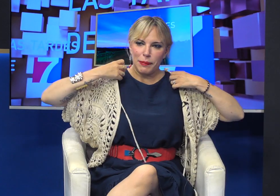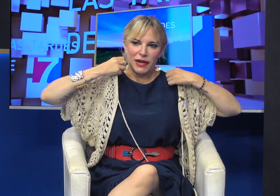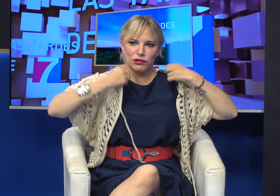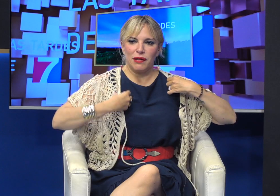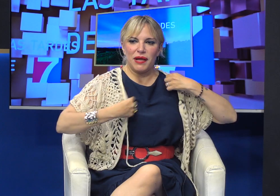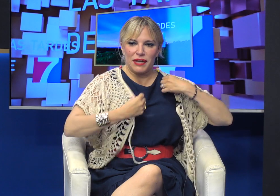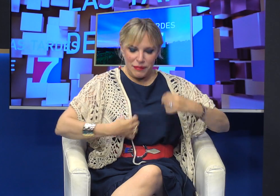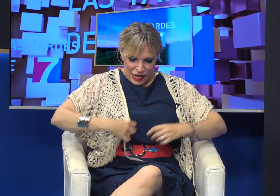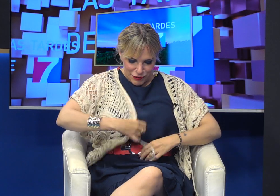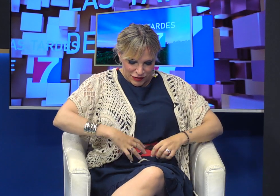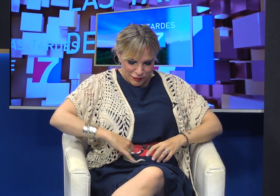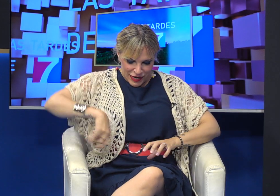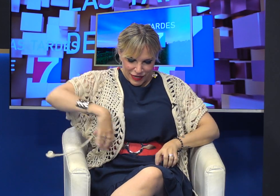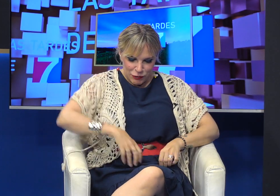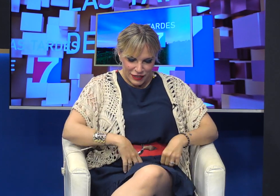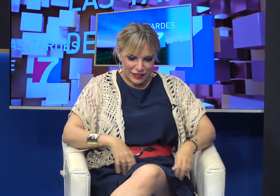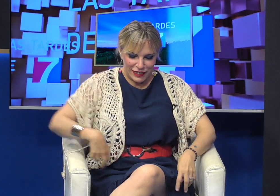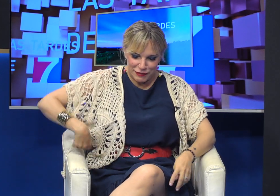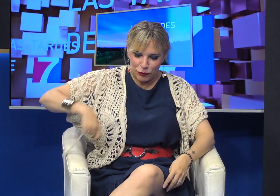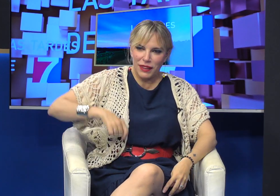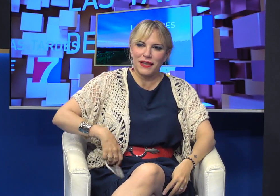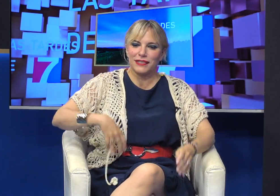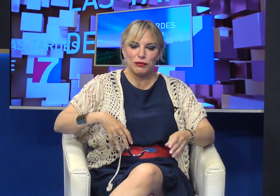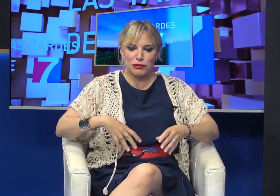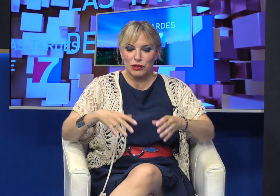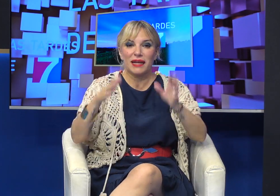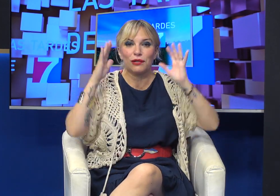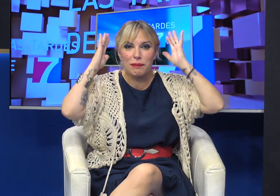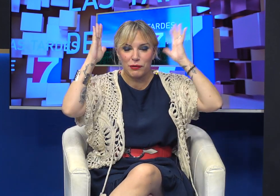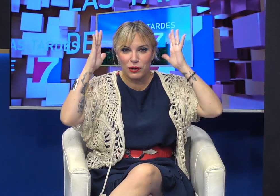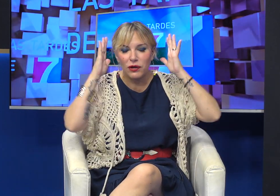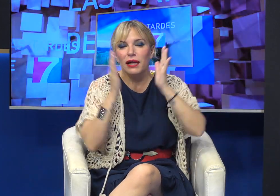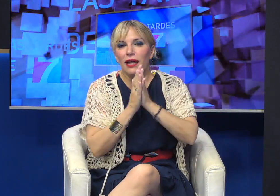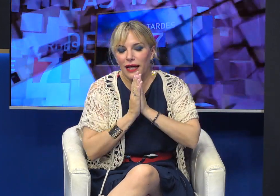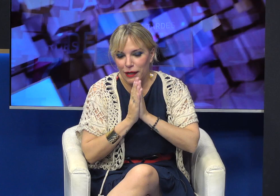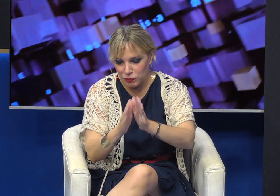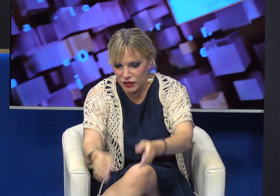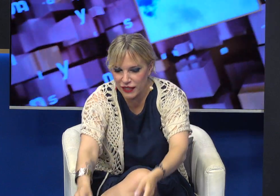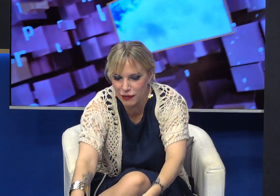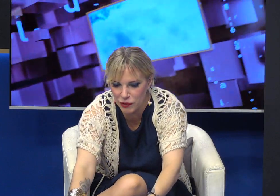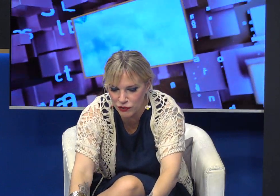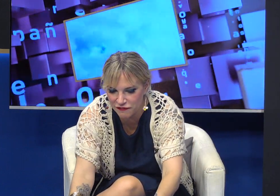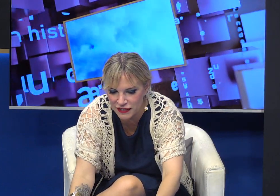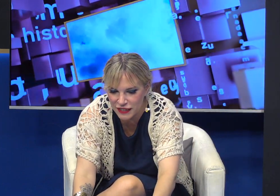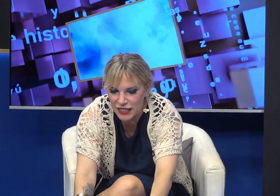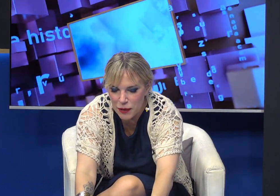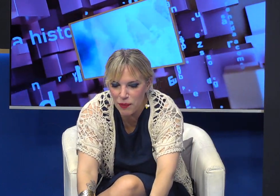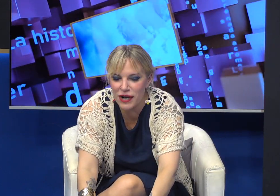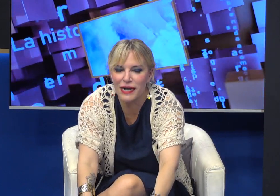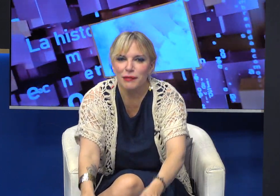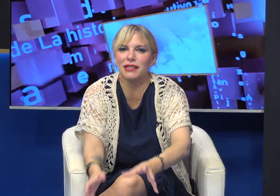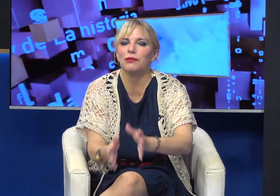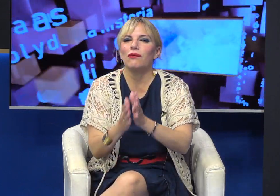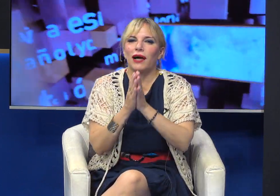pues ya preparados ay madre mía ay madre mía que una enseña las vergüenzas y no es cuestión me he quitado el pañuelo lo he puesto aquí eh el pañuelo de fiestas